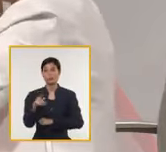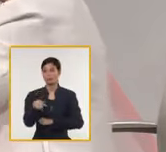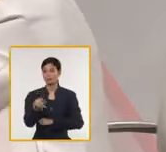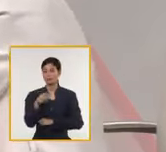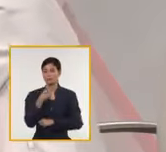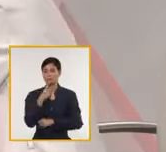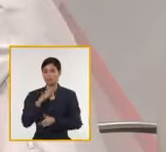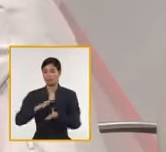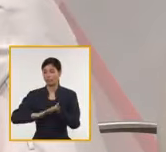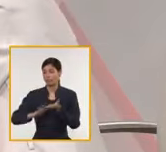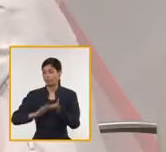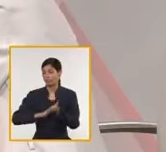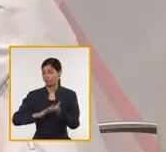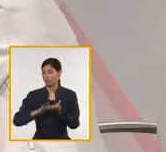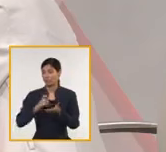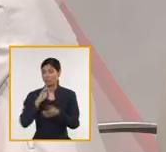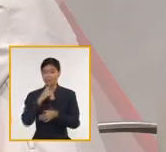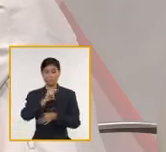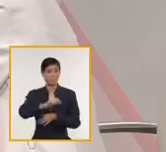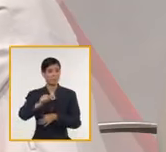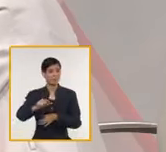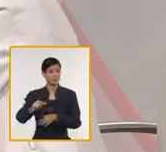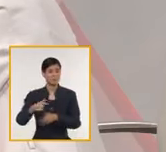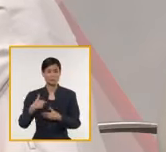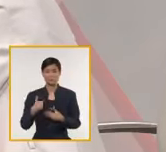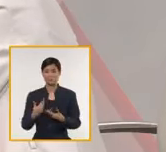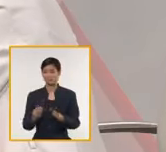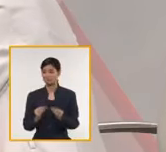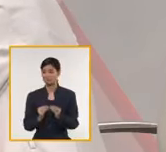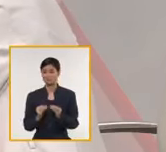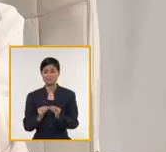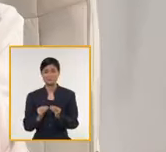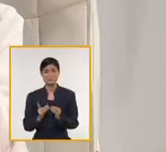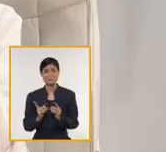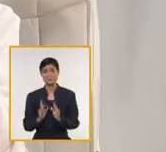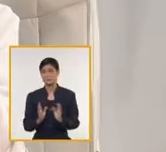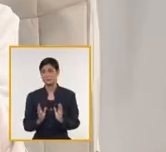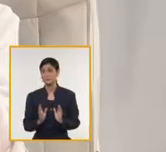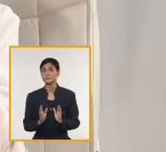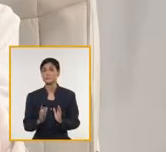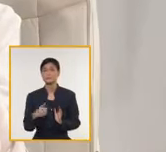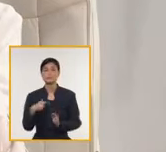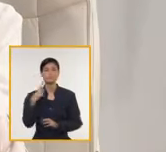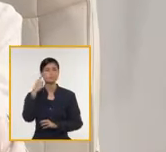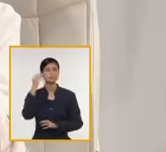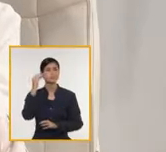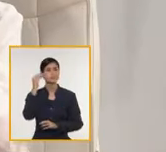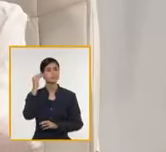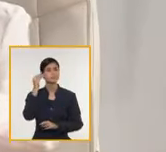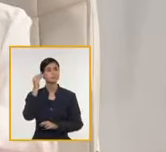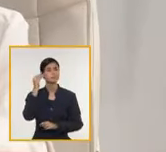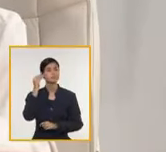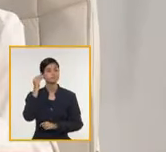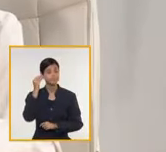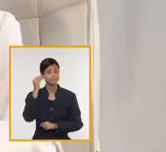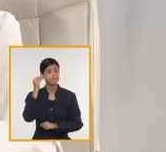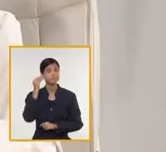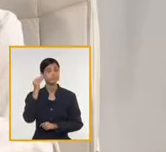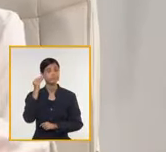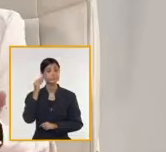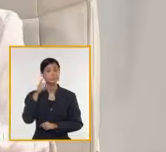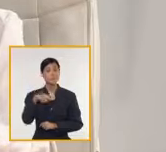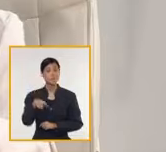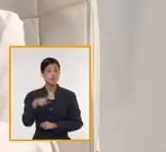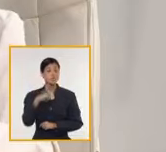barrida. Creo que apenas un 1%, barrida. Y eso yo creo que son elementos que hay